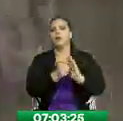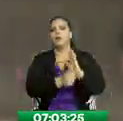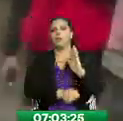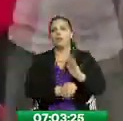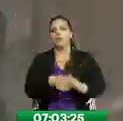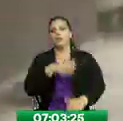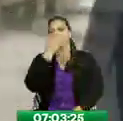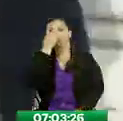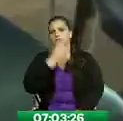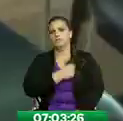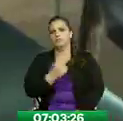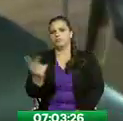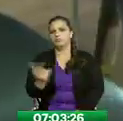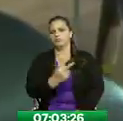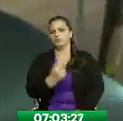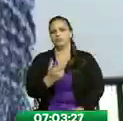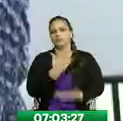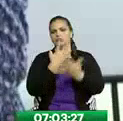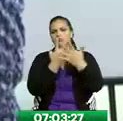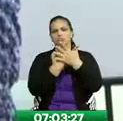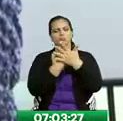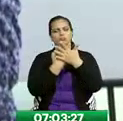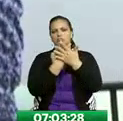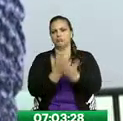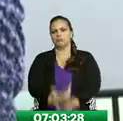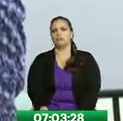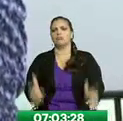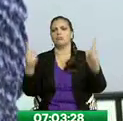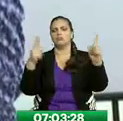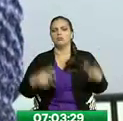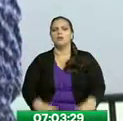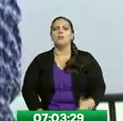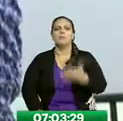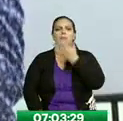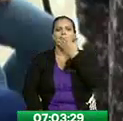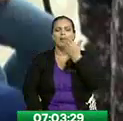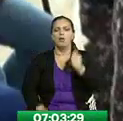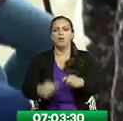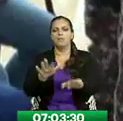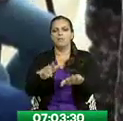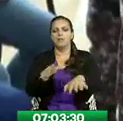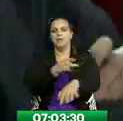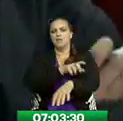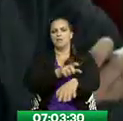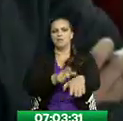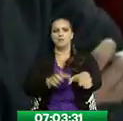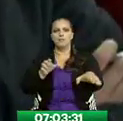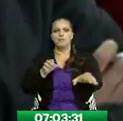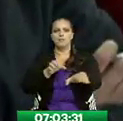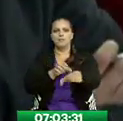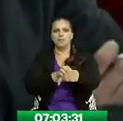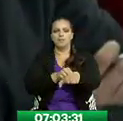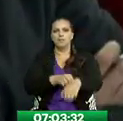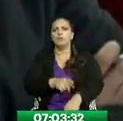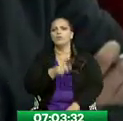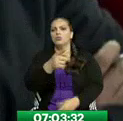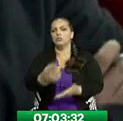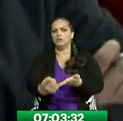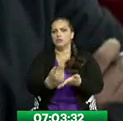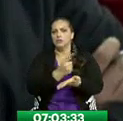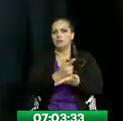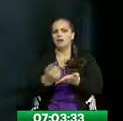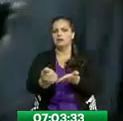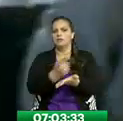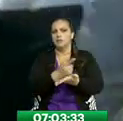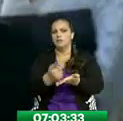preventiva y dispuso la utilización del grillete electrónico y presentarse periódicamente ante la autoridad competente. Para él,